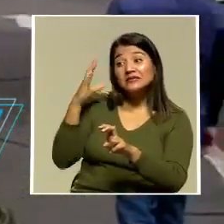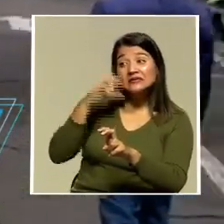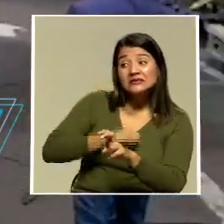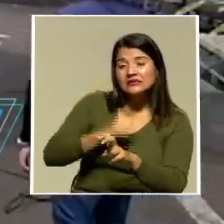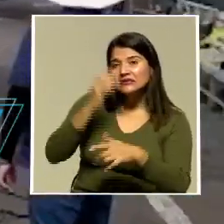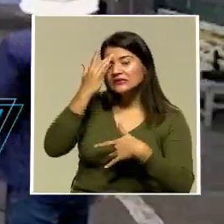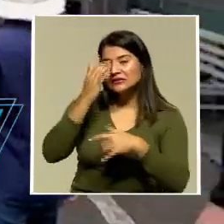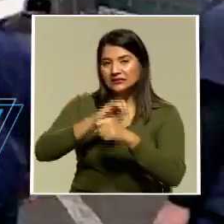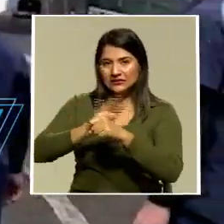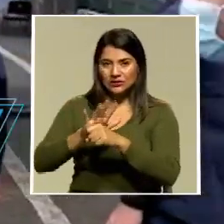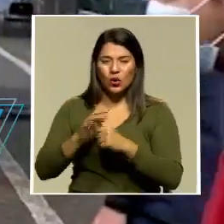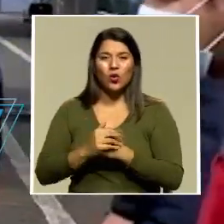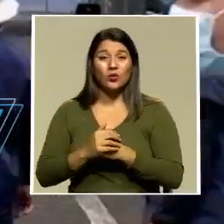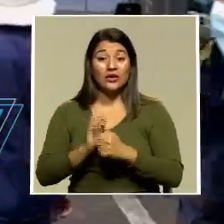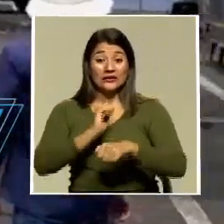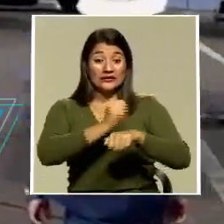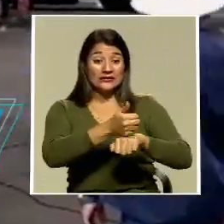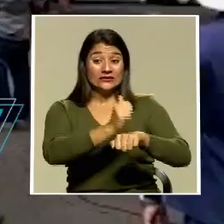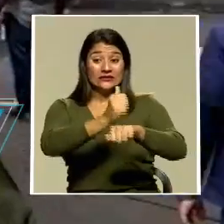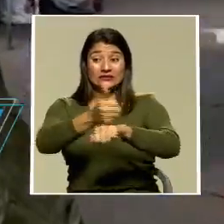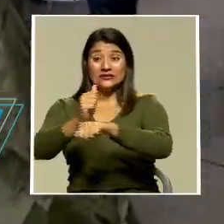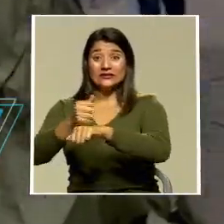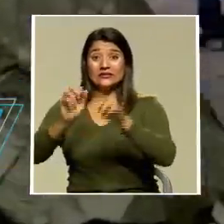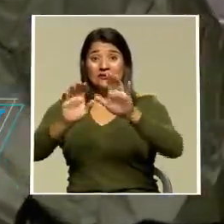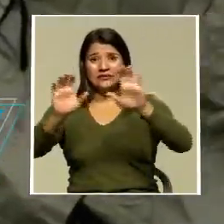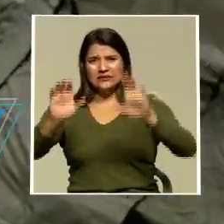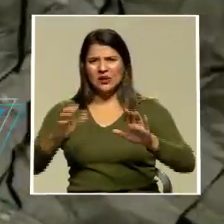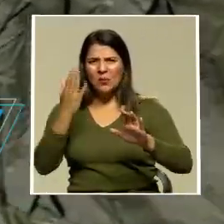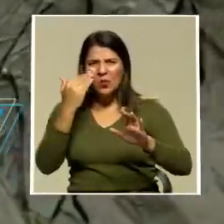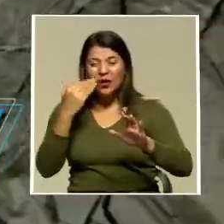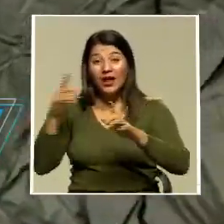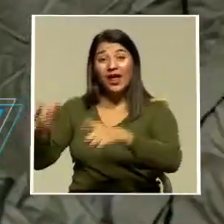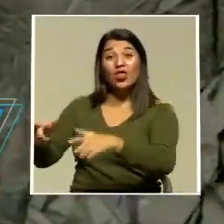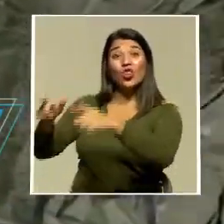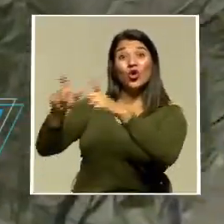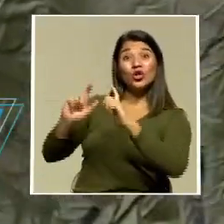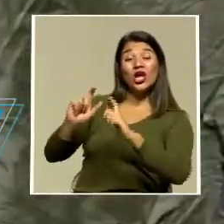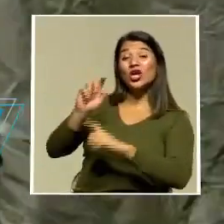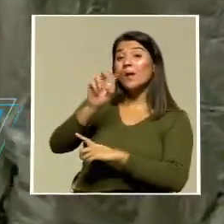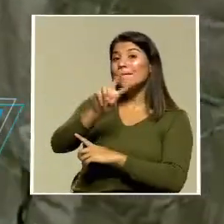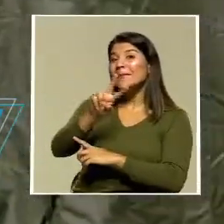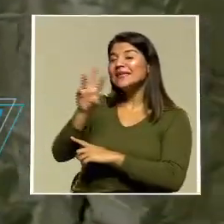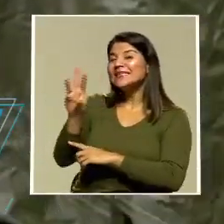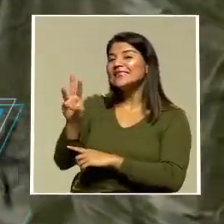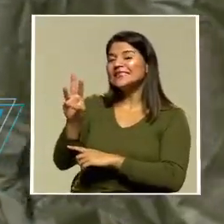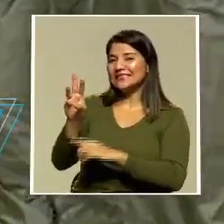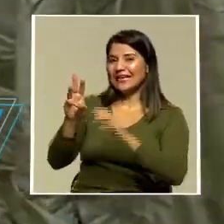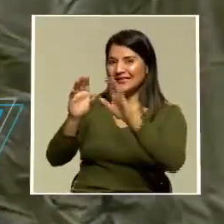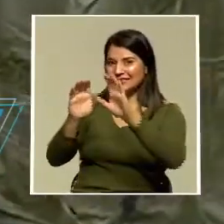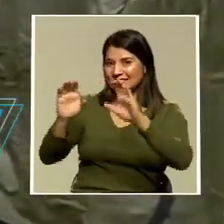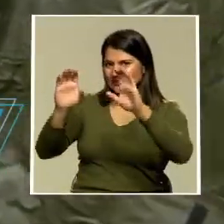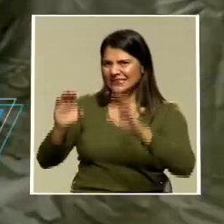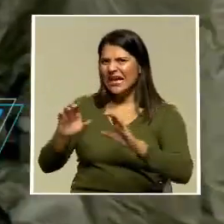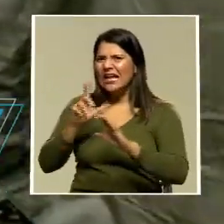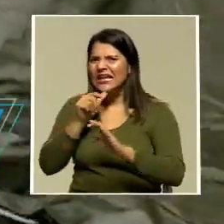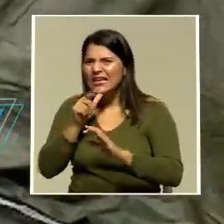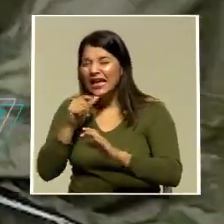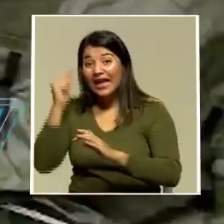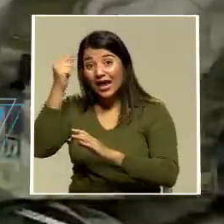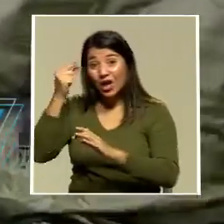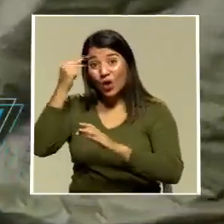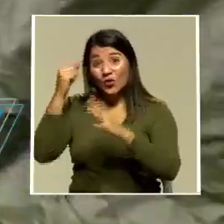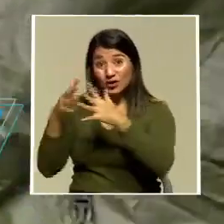La instalación de estas tiendas de campaña se da gracias a la donación de 26 carpas por parte del gobierno de Estados Unidos a la Comisión